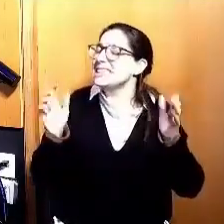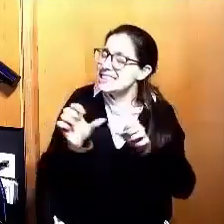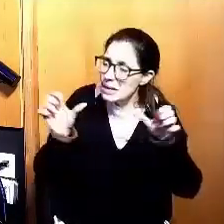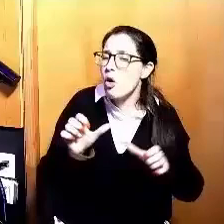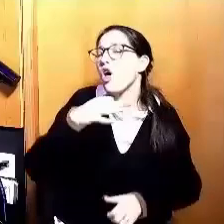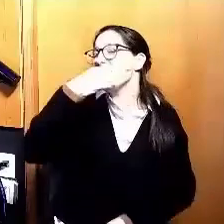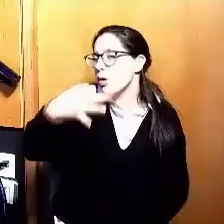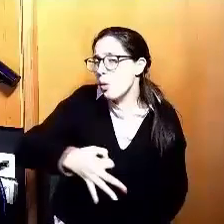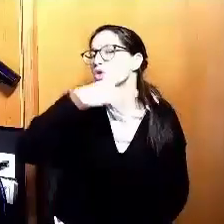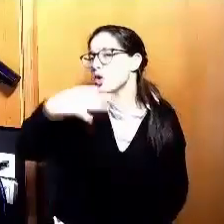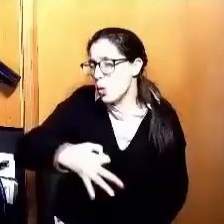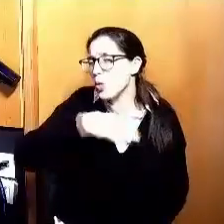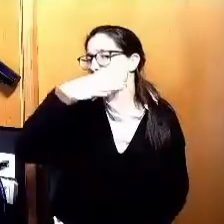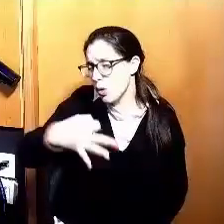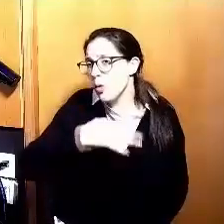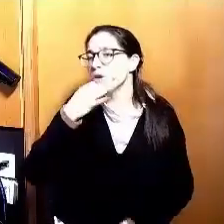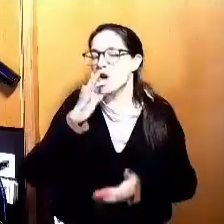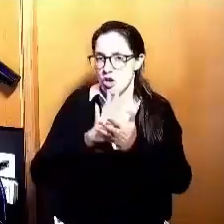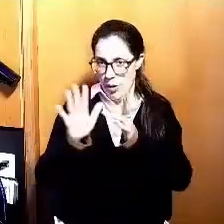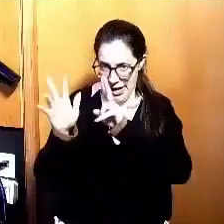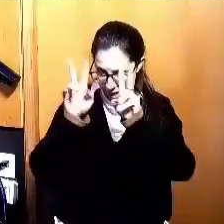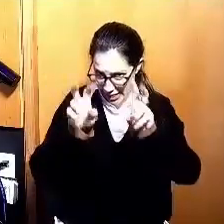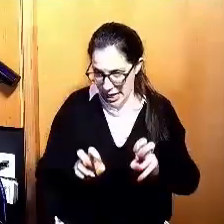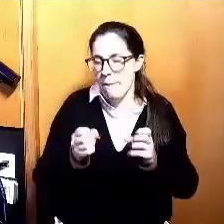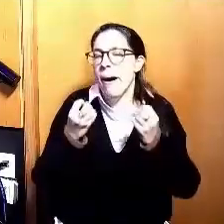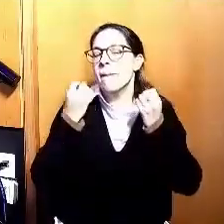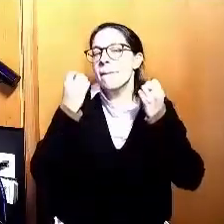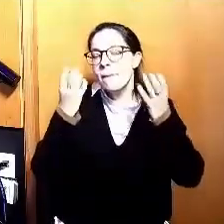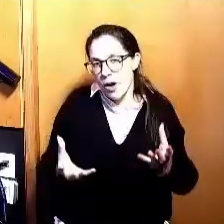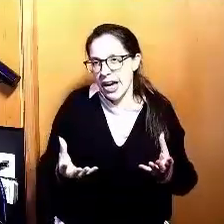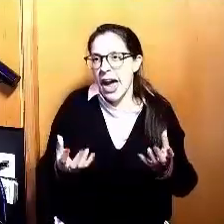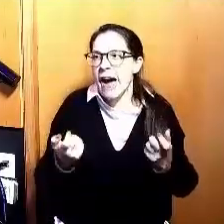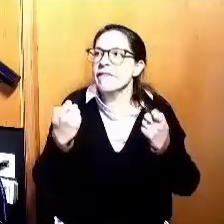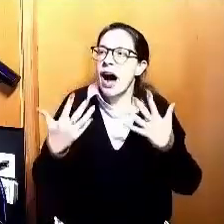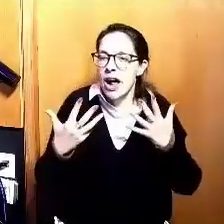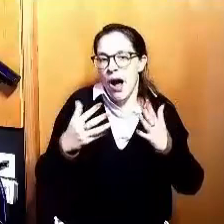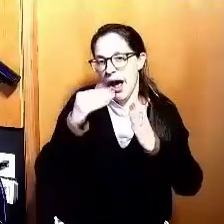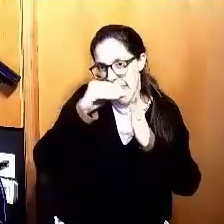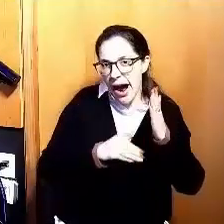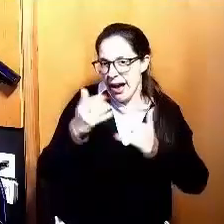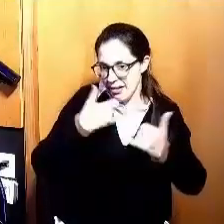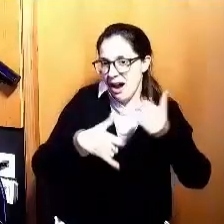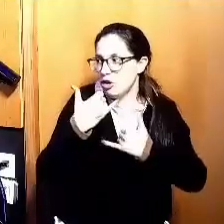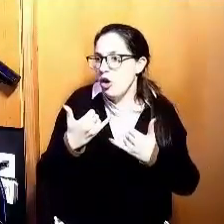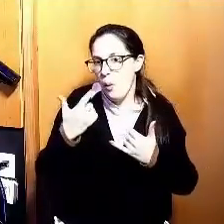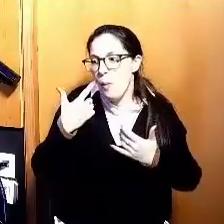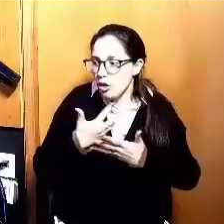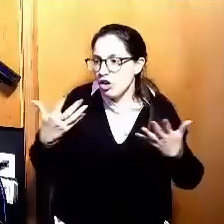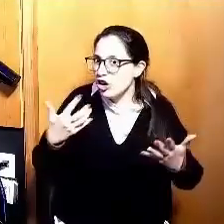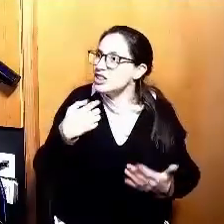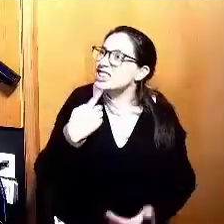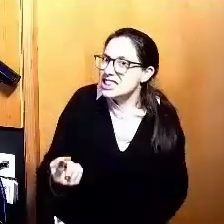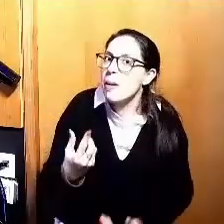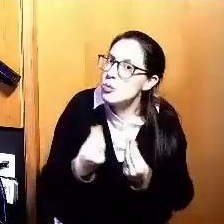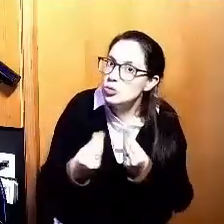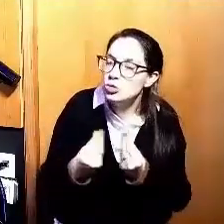e incidir sobre o tema, porque o valor dos dados ficou muito evidente, ficou muito provado, né?